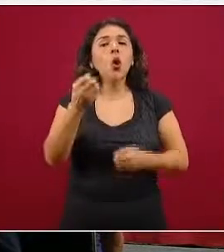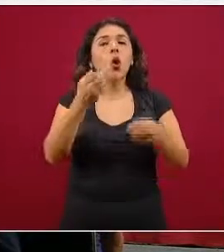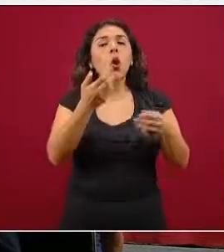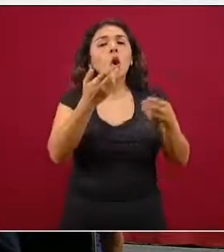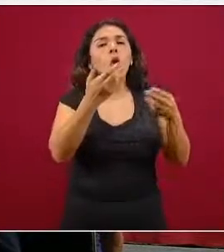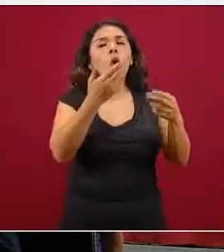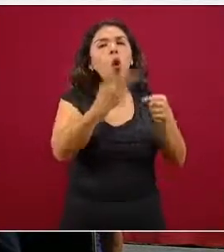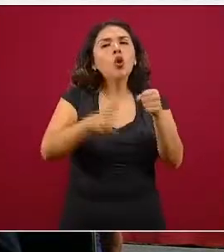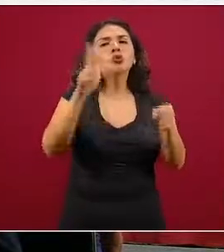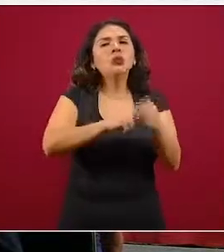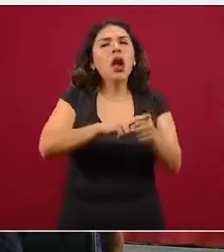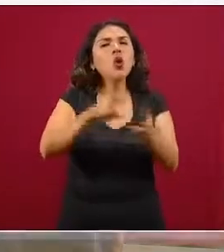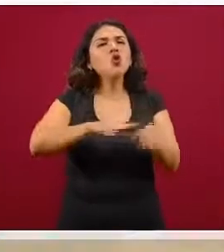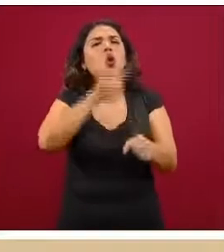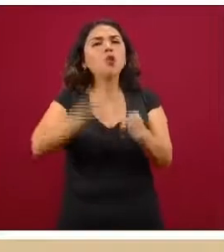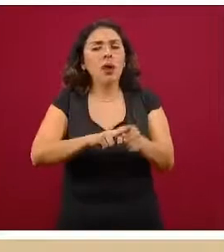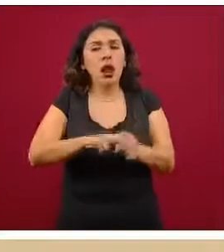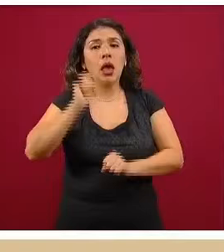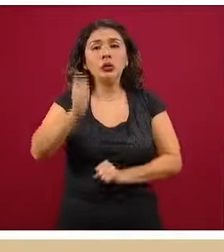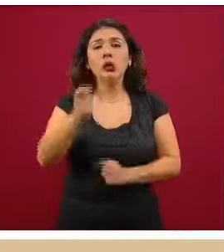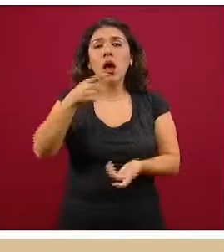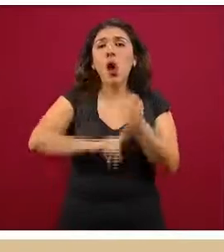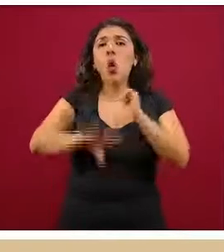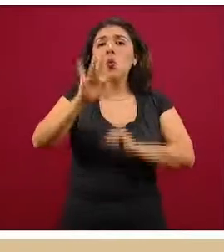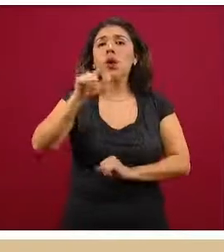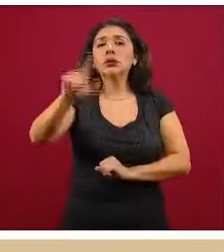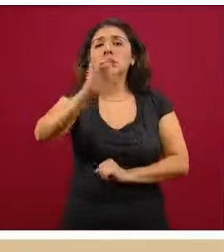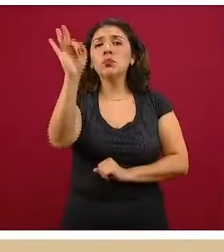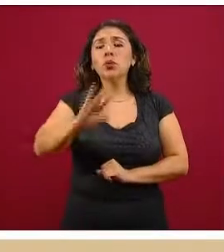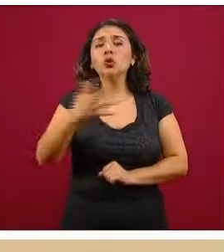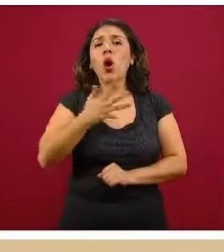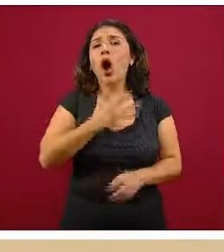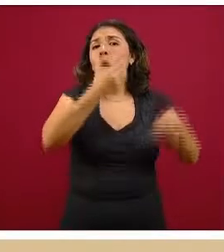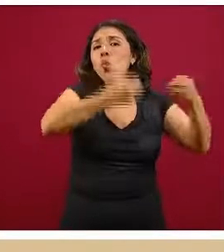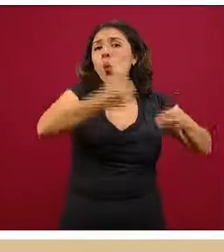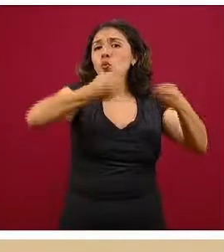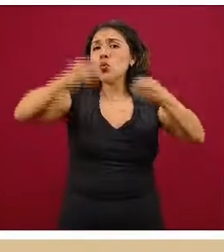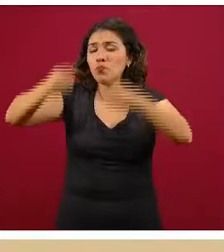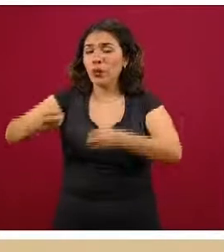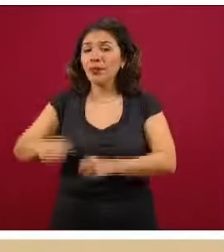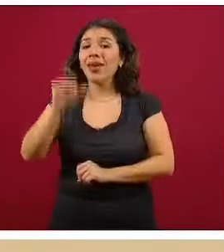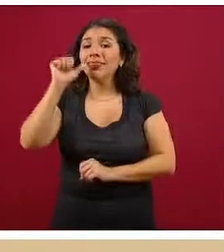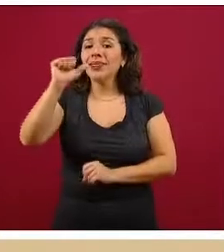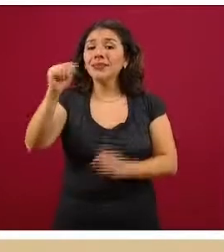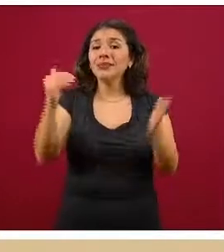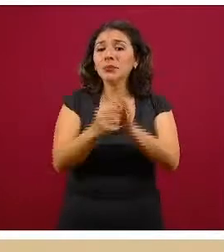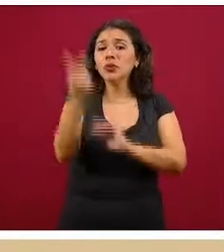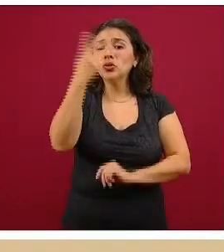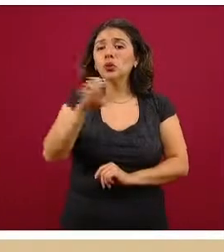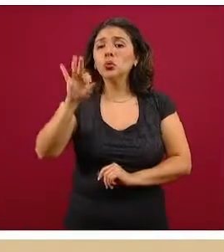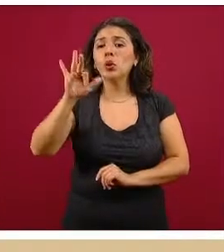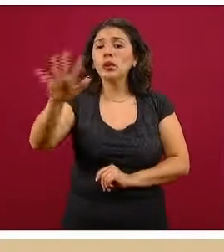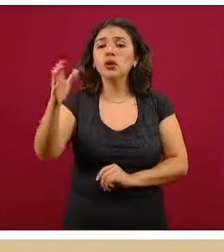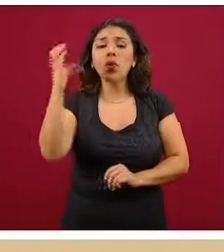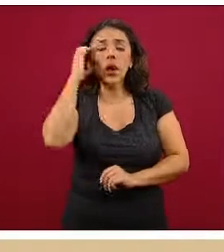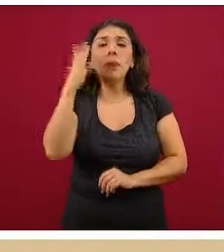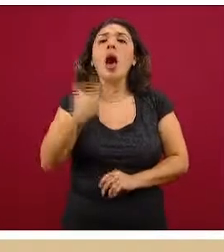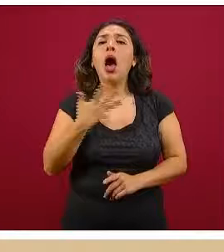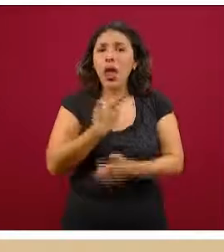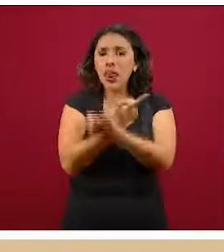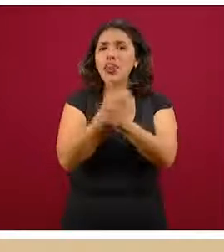generales. 47% es la ocupación a nivel nacional, lo cual deja 16,245 camas disponibles